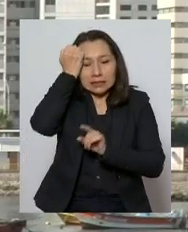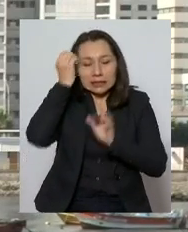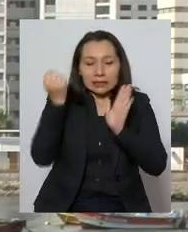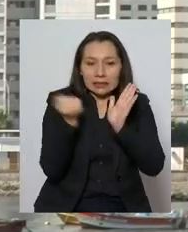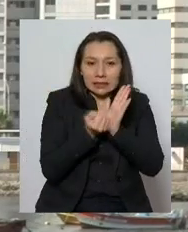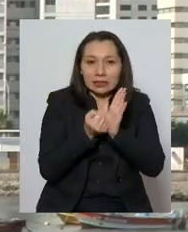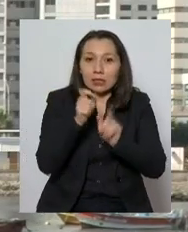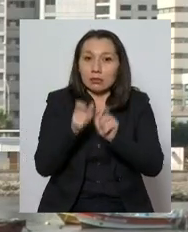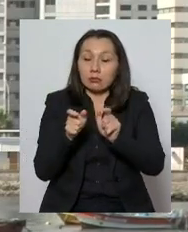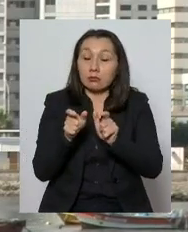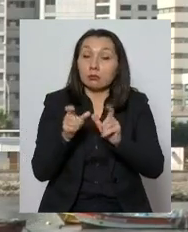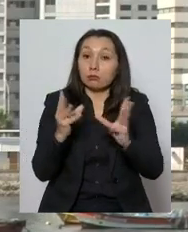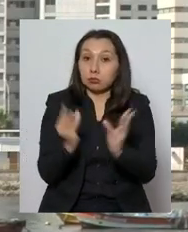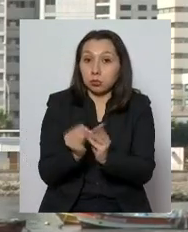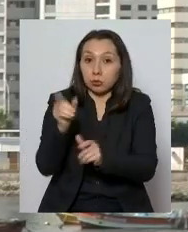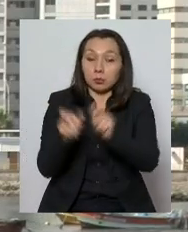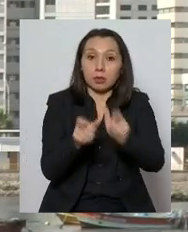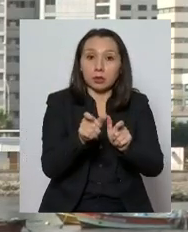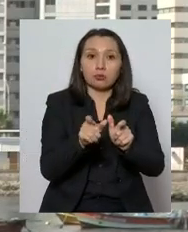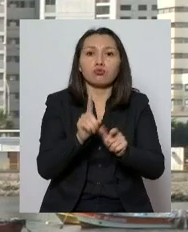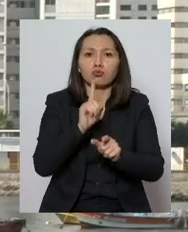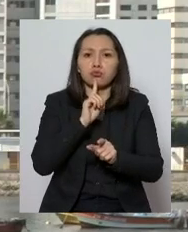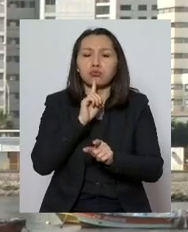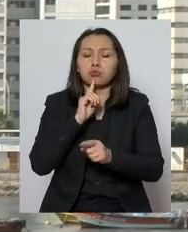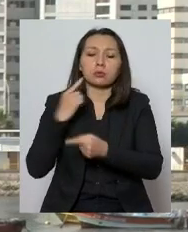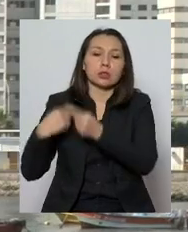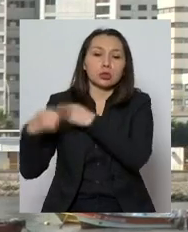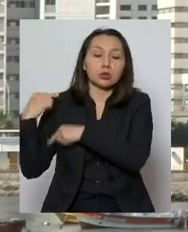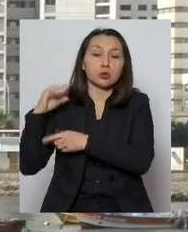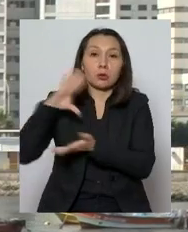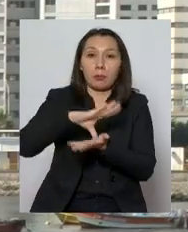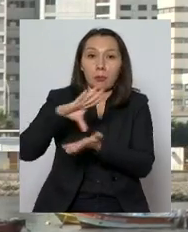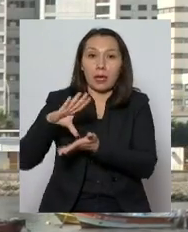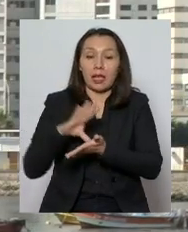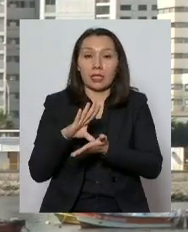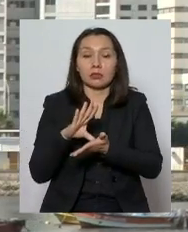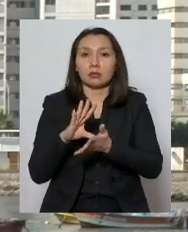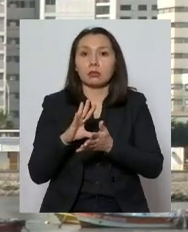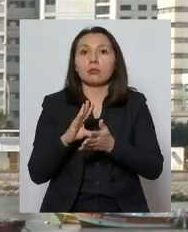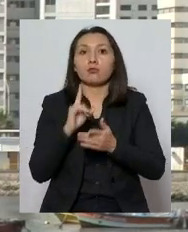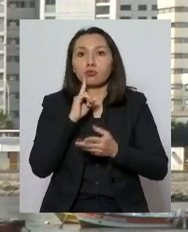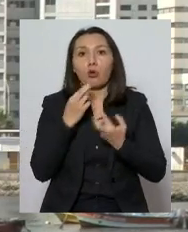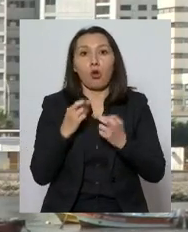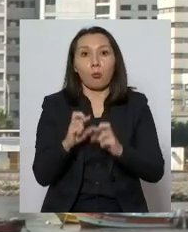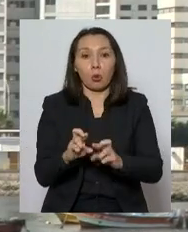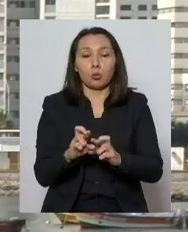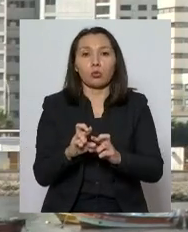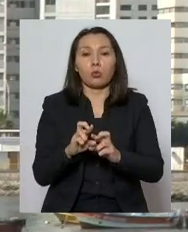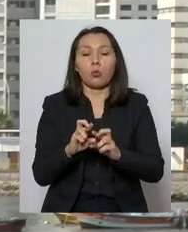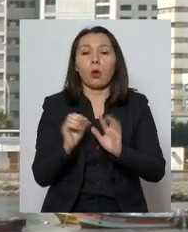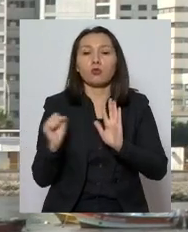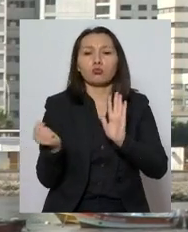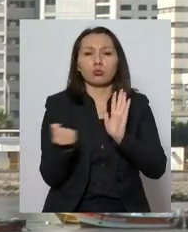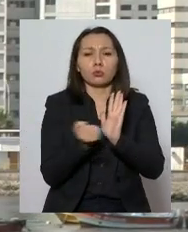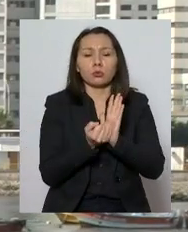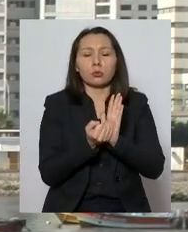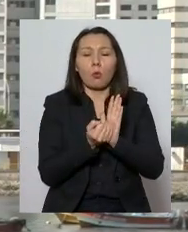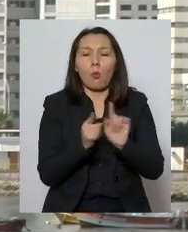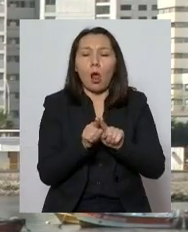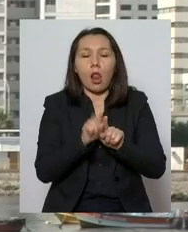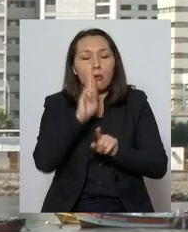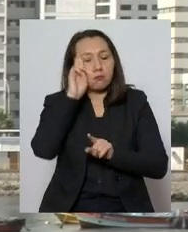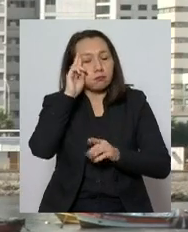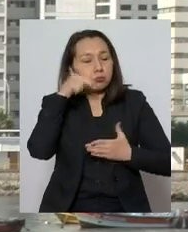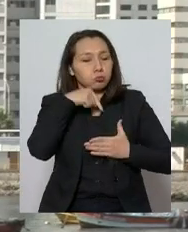pocas personas tienen en la historia de los países la oportunidad de haber marcado tan